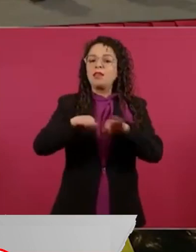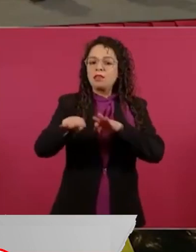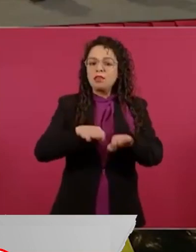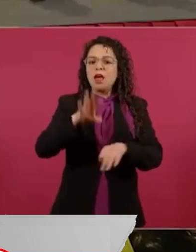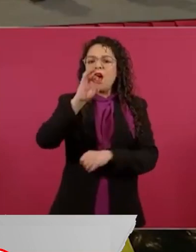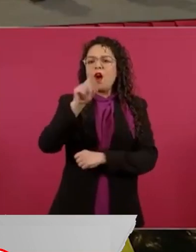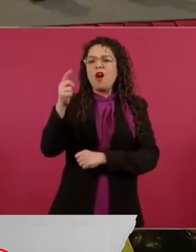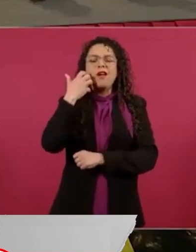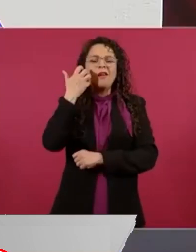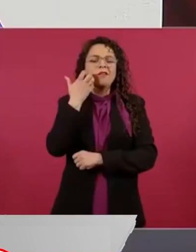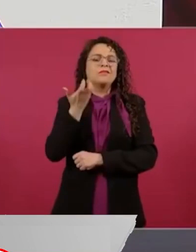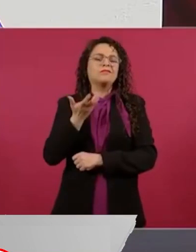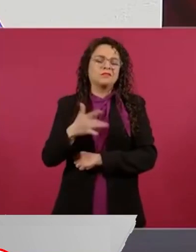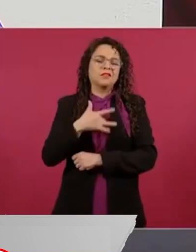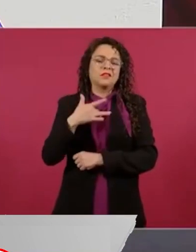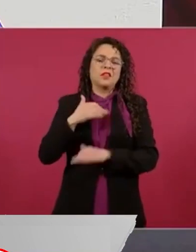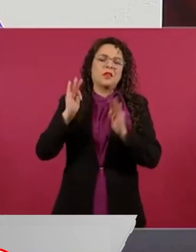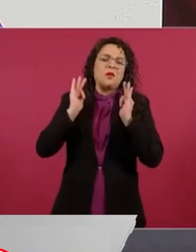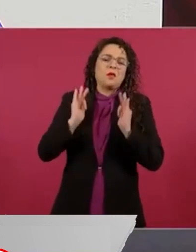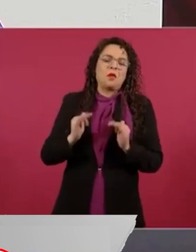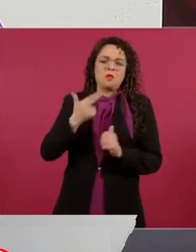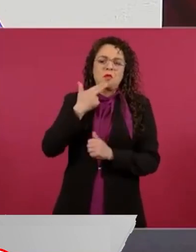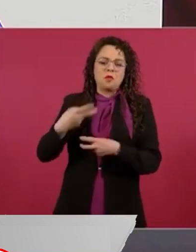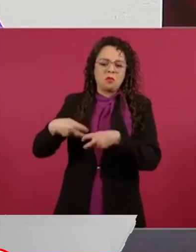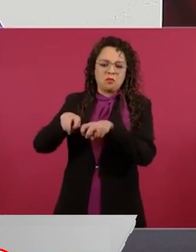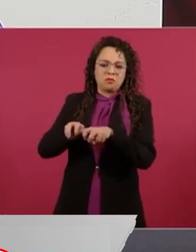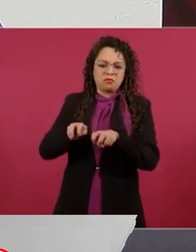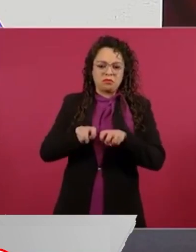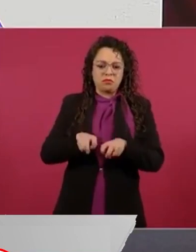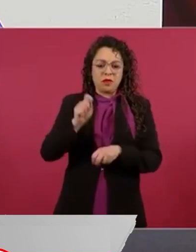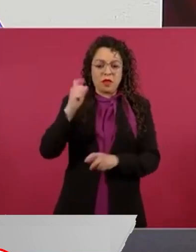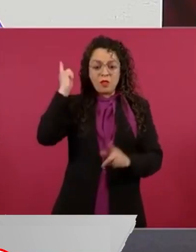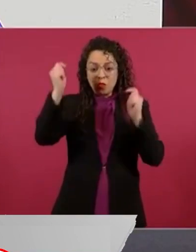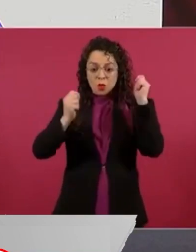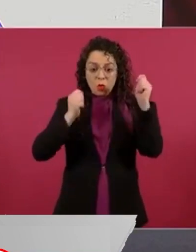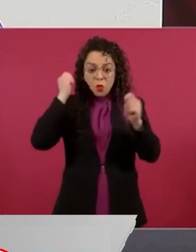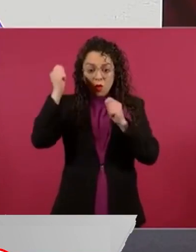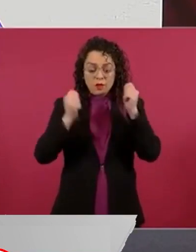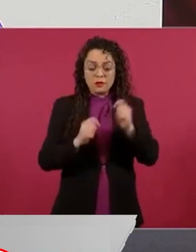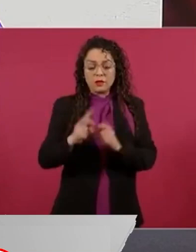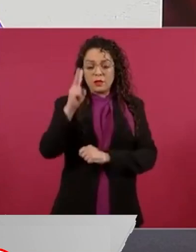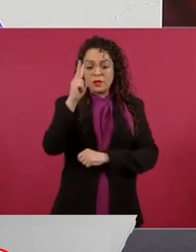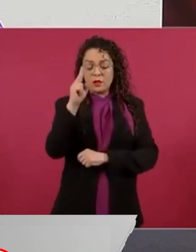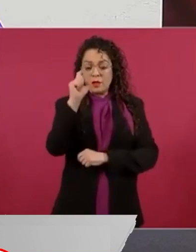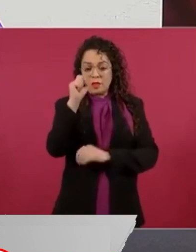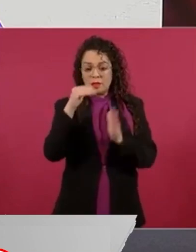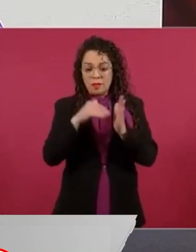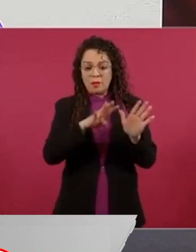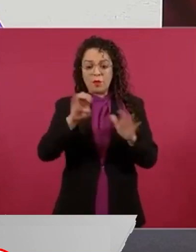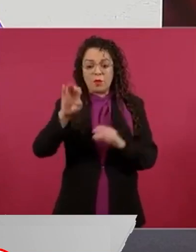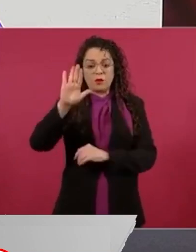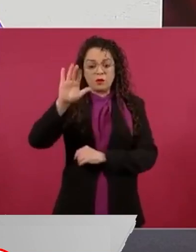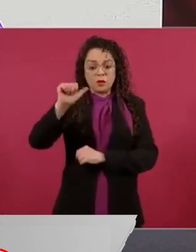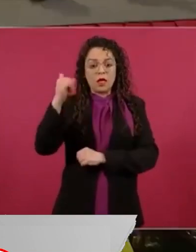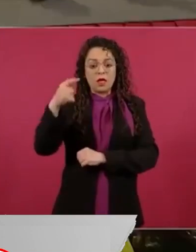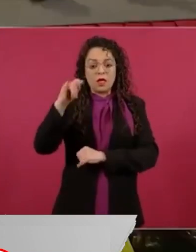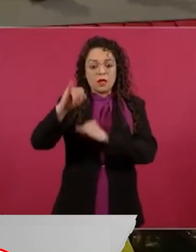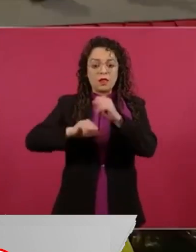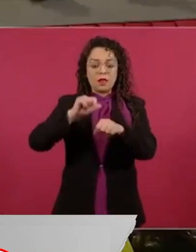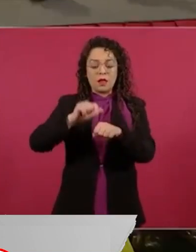20 mil 456 turistas nacionales y apenas mil 787 turistas